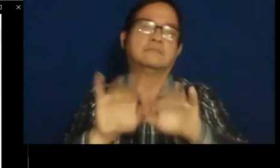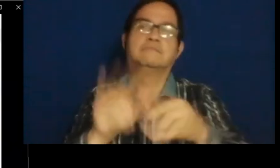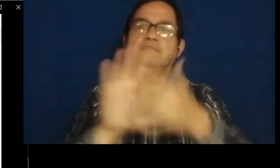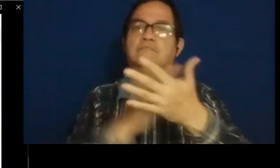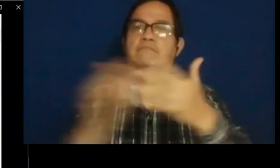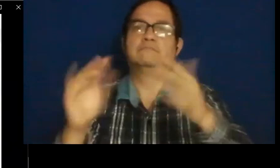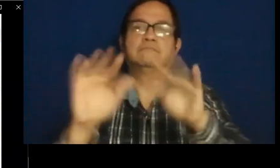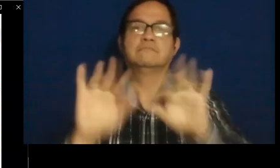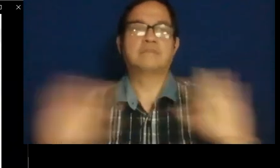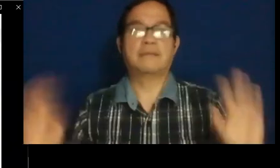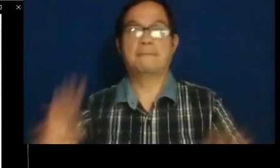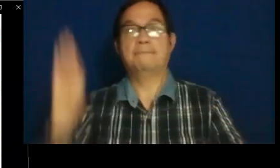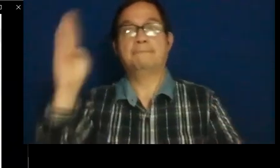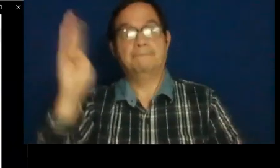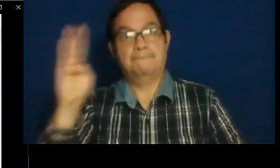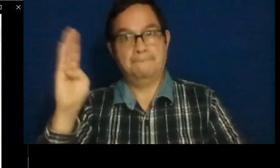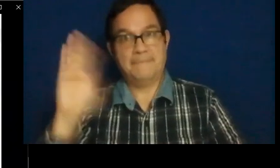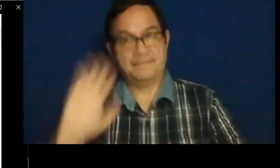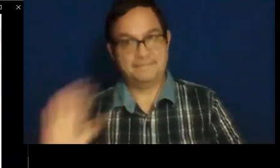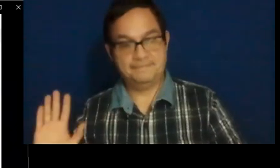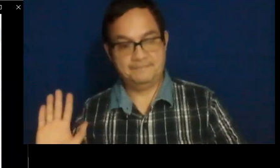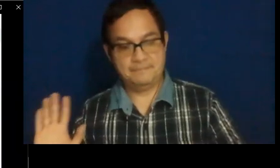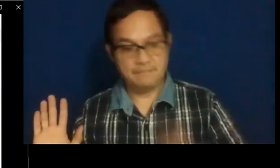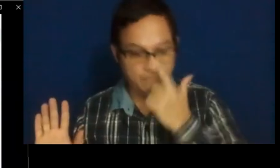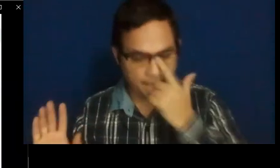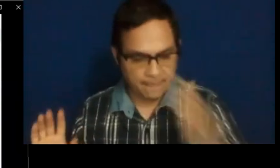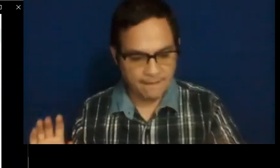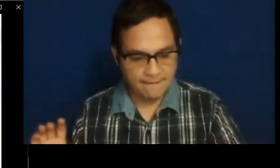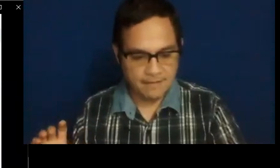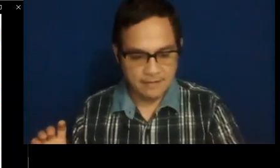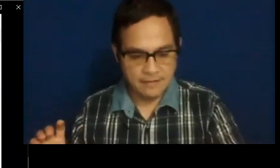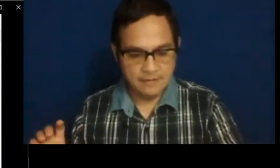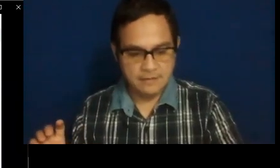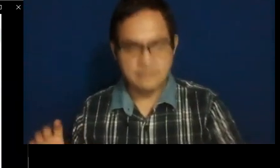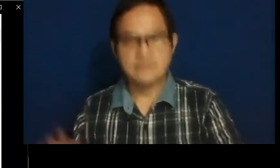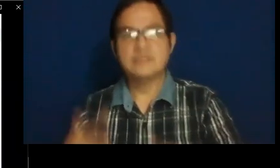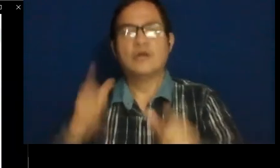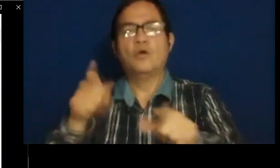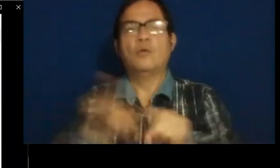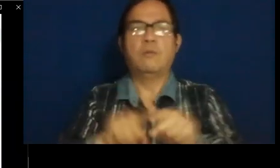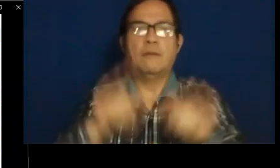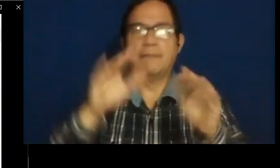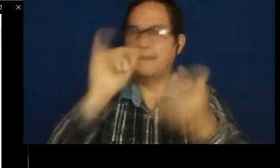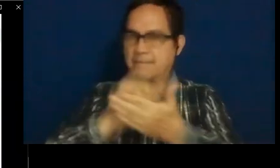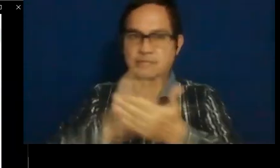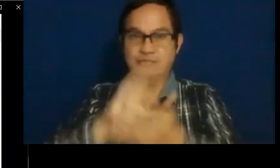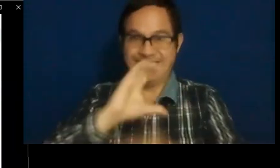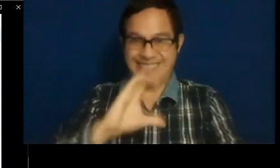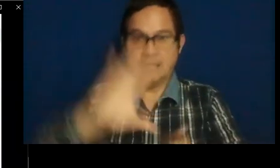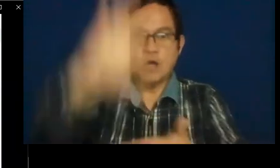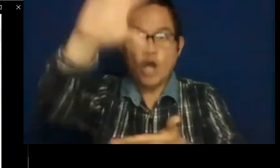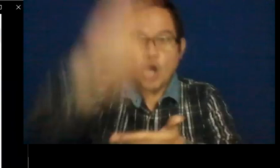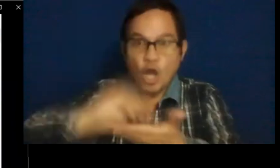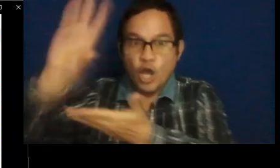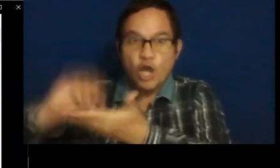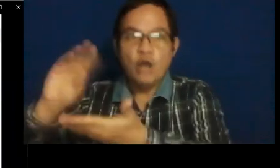tabla. Ese es el paso B. Ahora, en el paso C vas a utilizar esos datos obtenidos junto